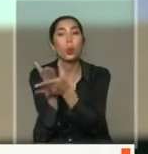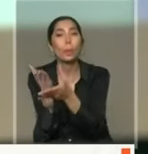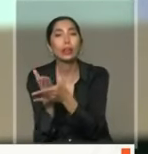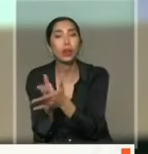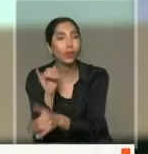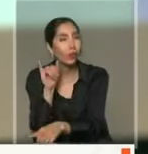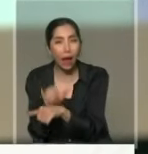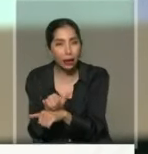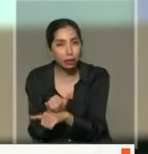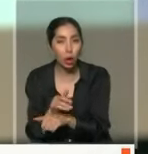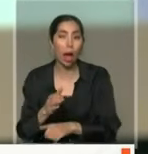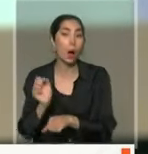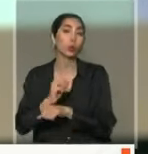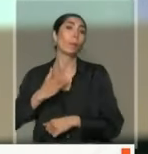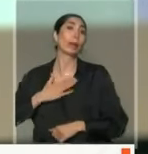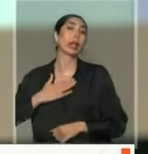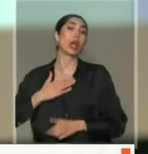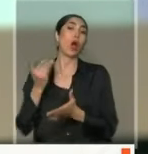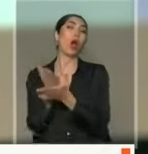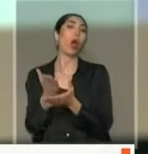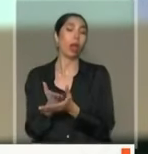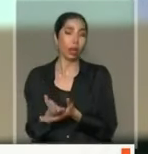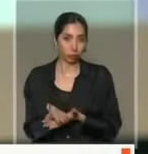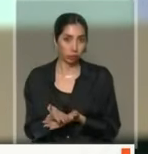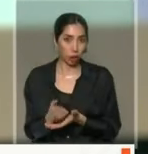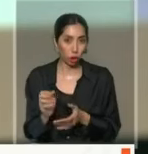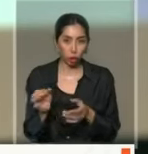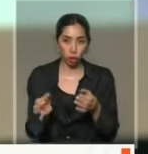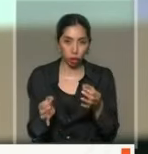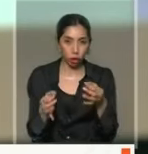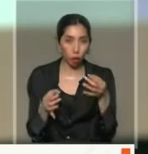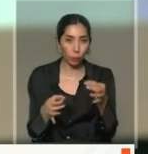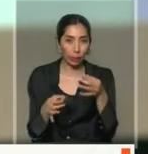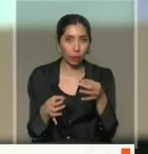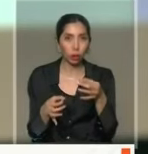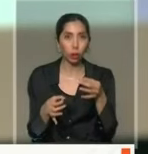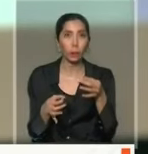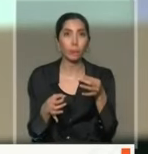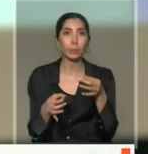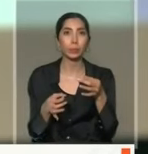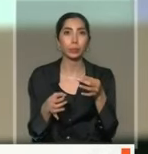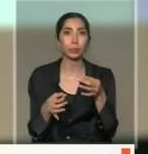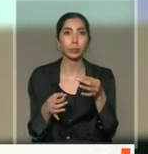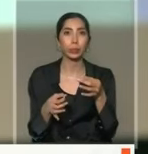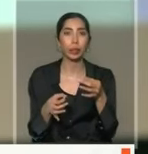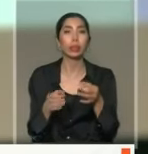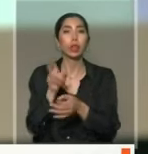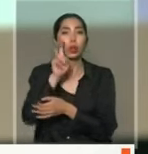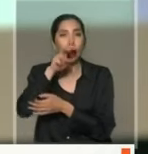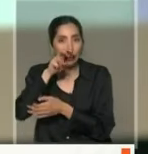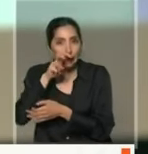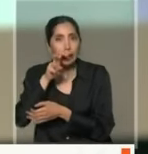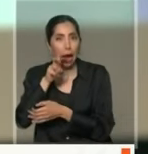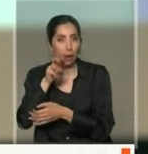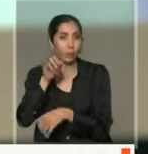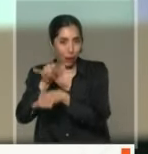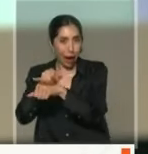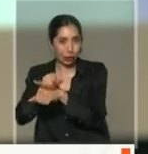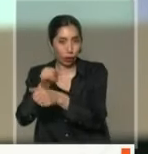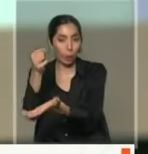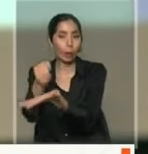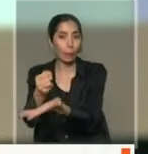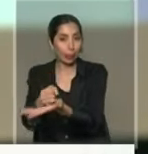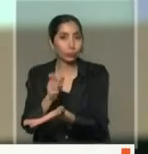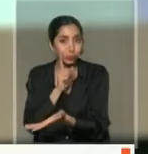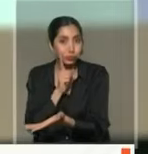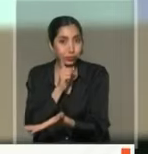documentos mercantiles o públicos, como documentos notariales, que les permitía dar cuenta de que